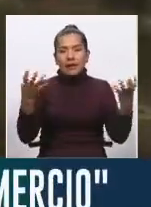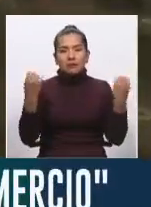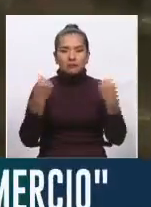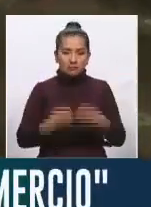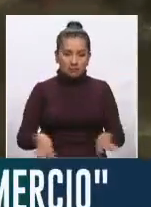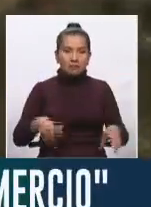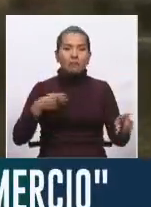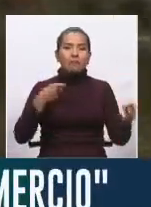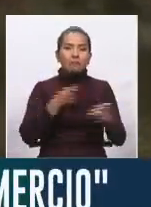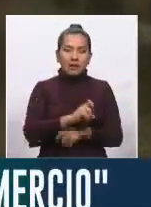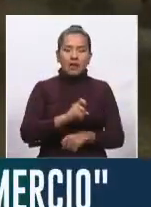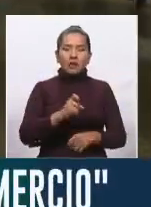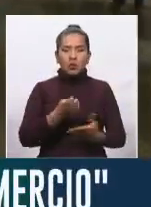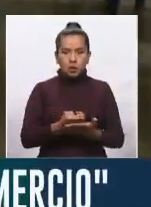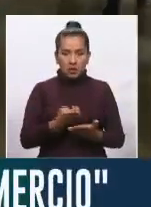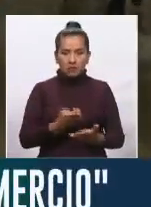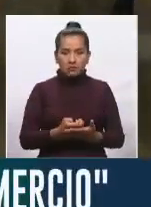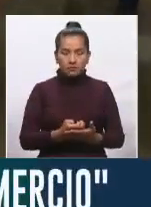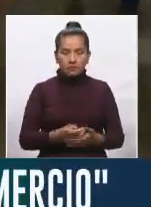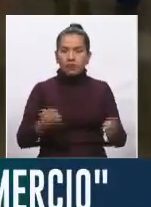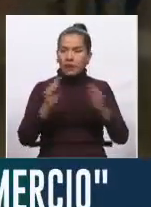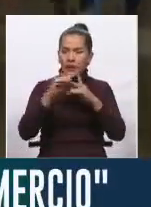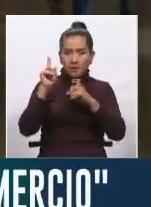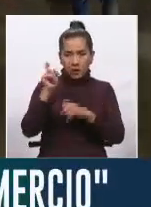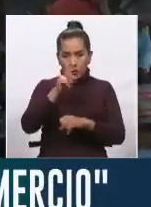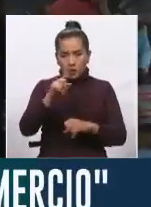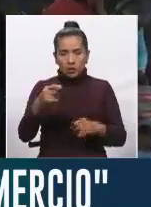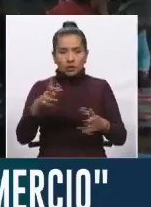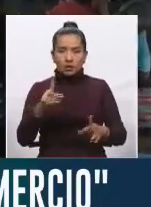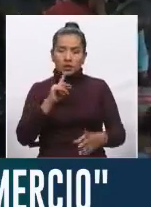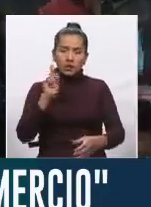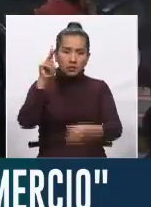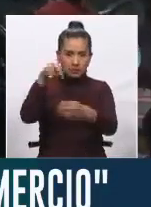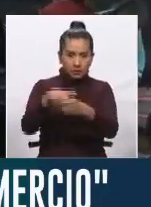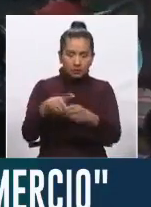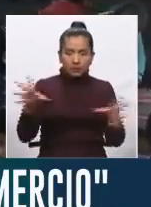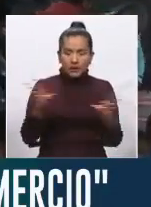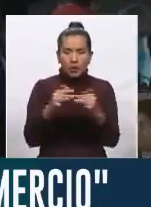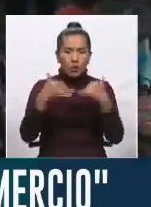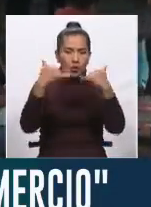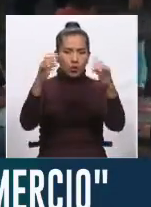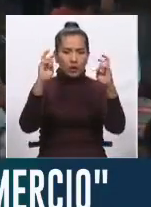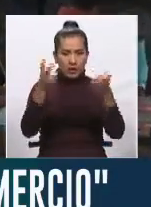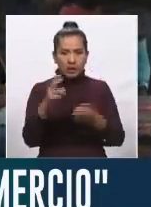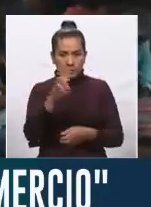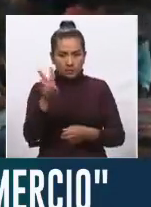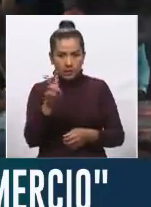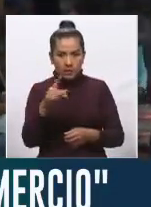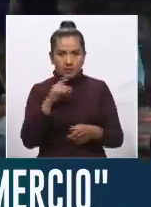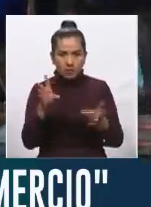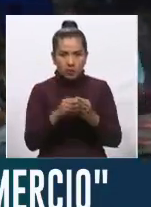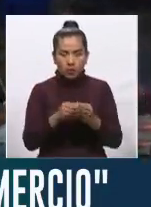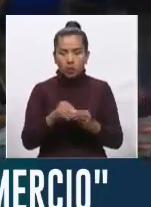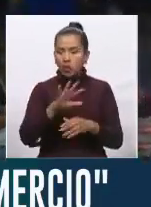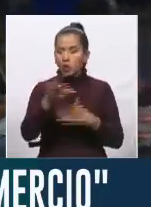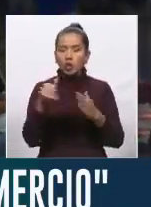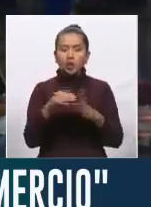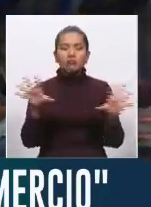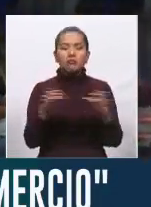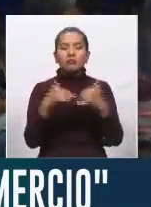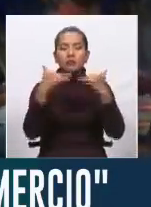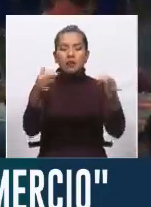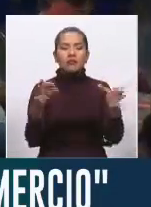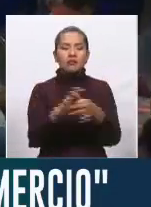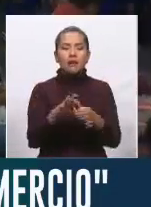Para finalizar, ¿ustedes van a participar de lo que es el denominado el Cabildo del Pueblo? Sí, por supuesto. Creo que